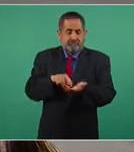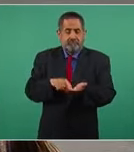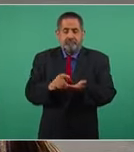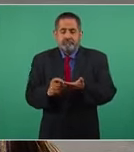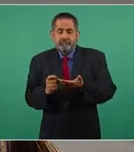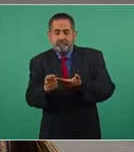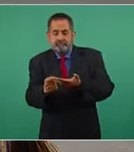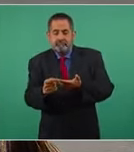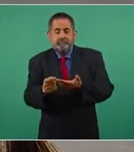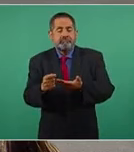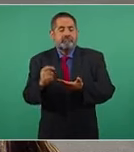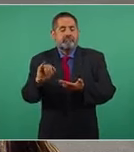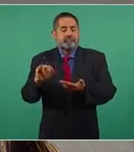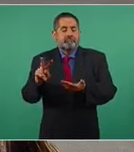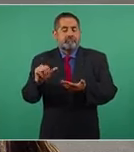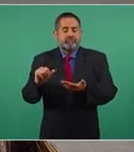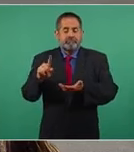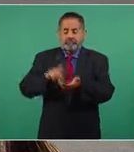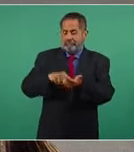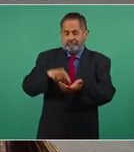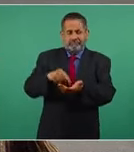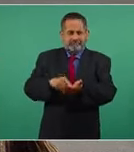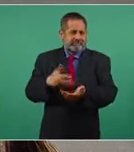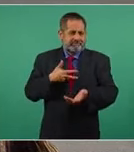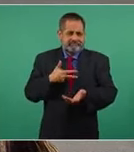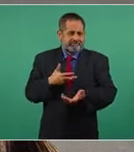ahí va incluido un impuesto.